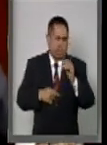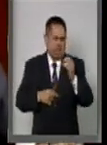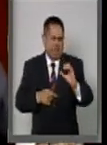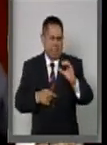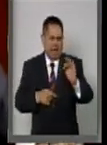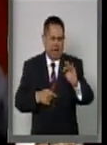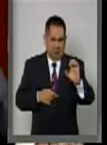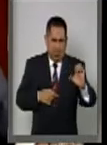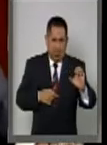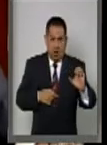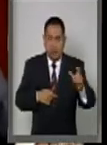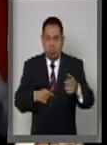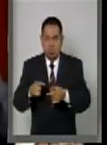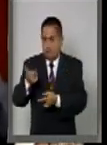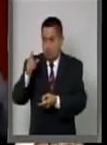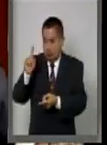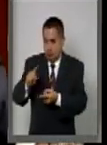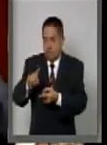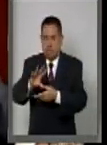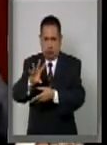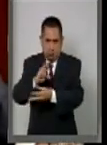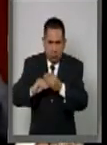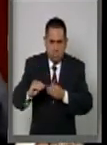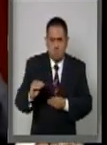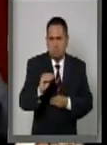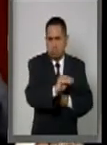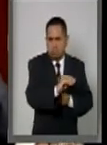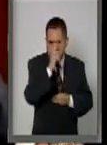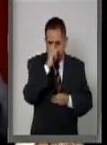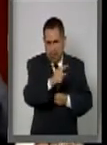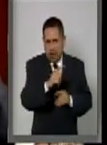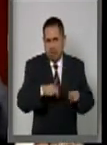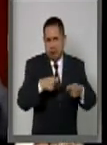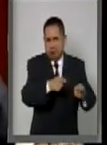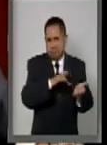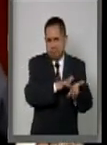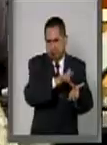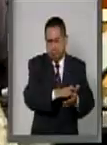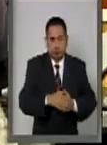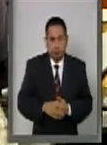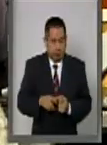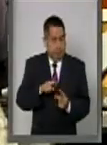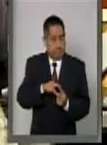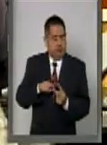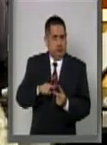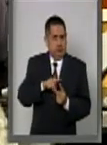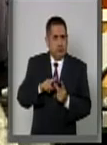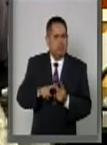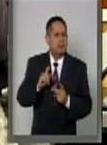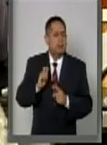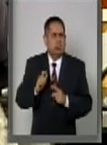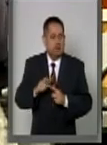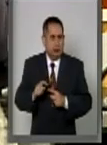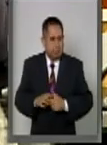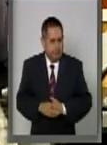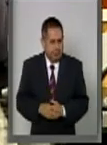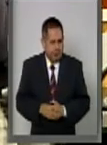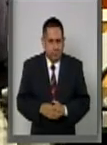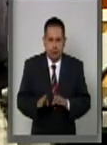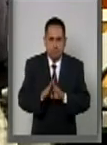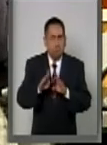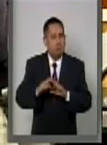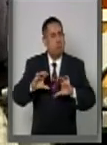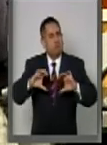por cada peso que redujeran su carga y su pasivo pensionario. Eso en los dos casos implicó, por mandato del